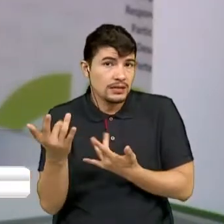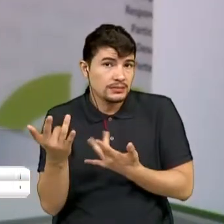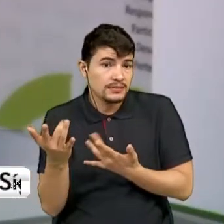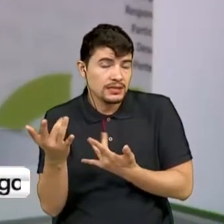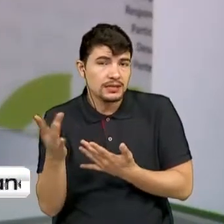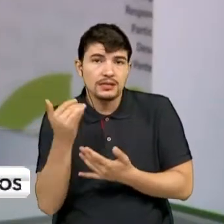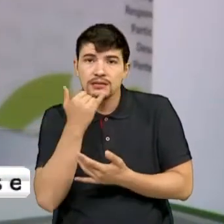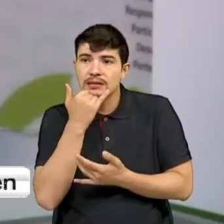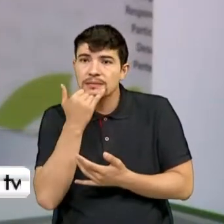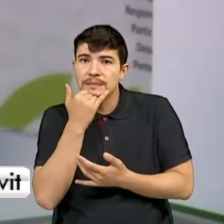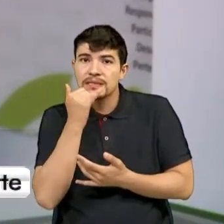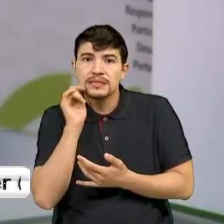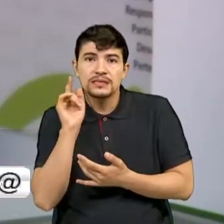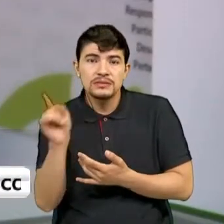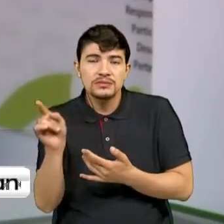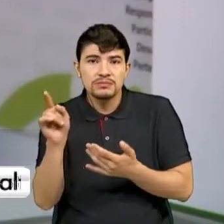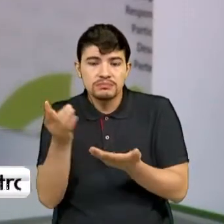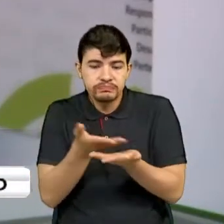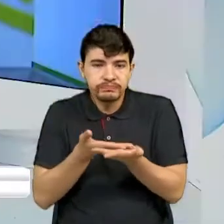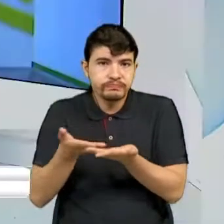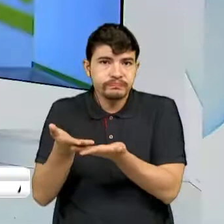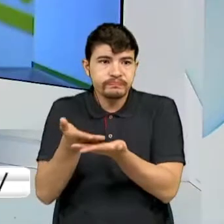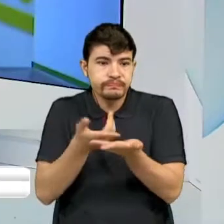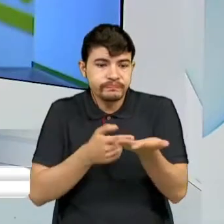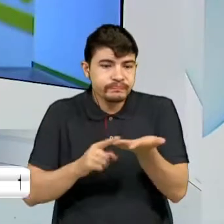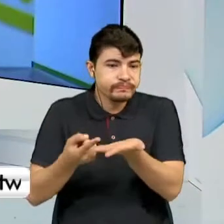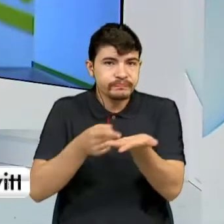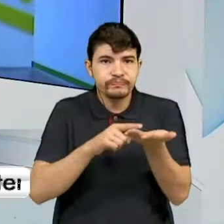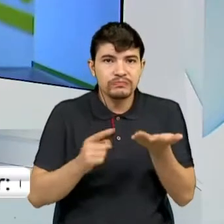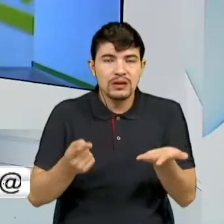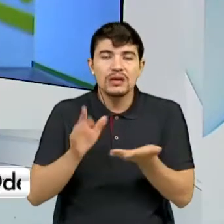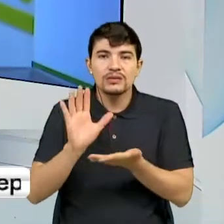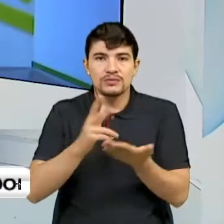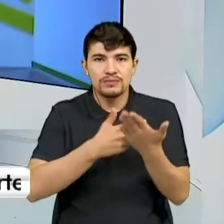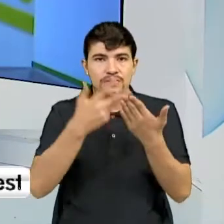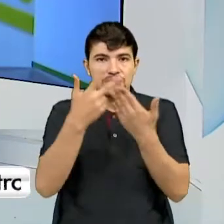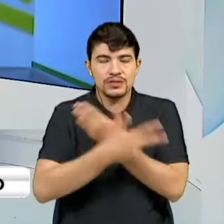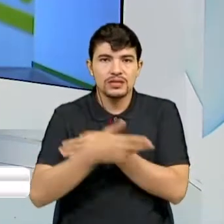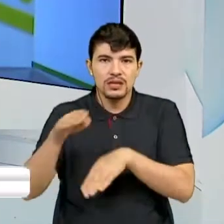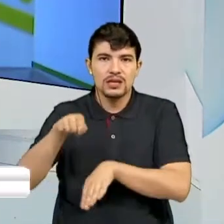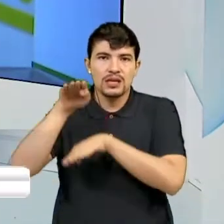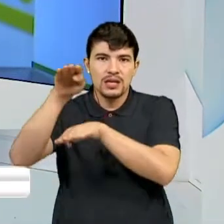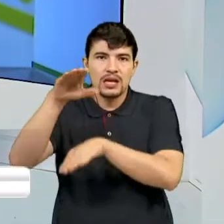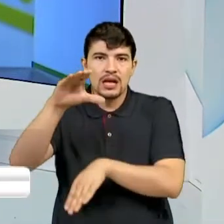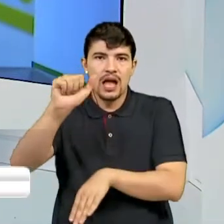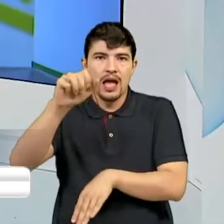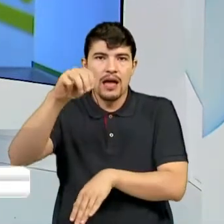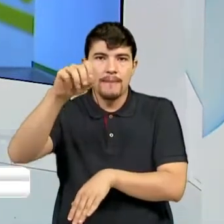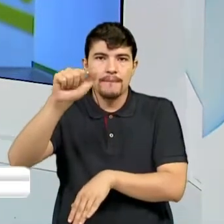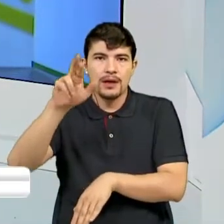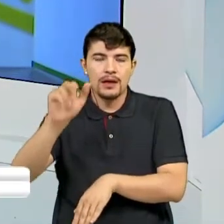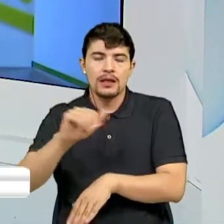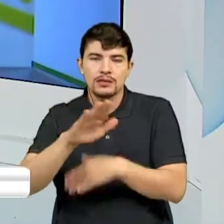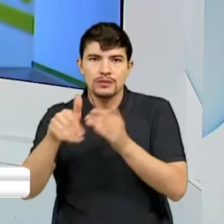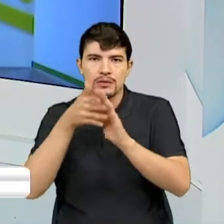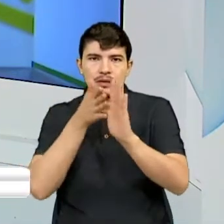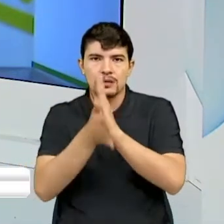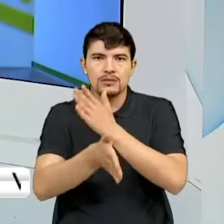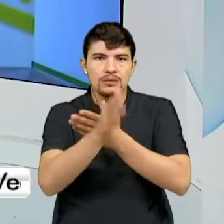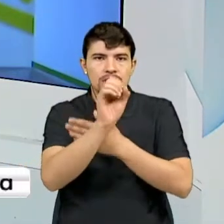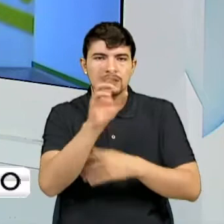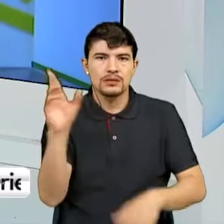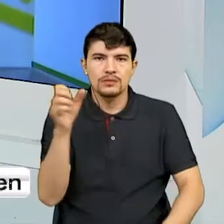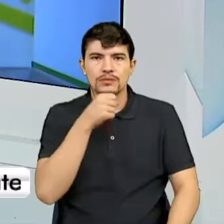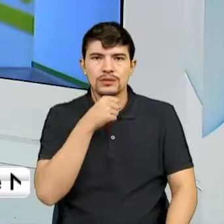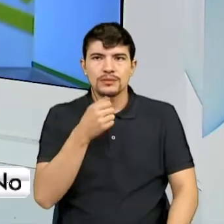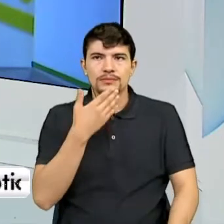esperar que pase a conciliación este proyecto en la Cámara de Representantes. Eso es todo por el momento. Continúen ustedes en estudio con más de Oriente